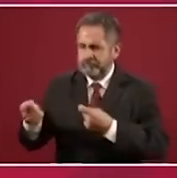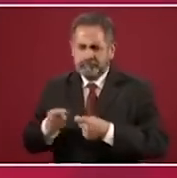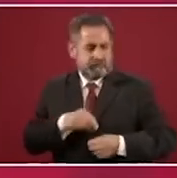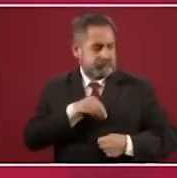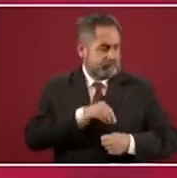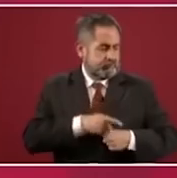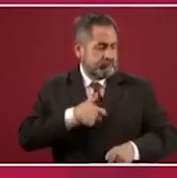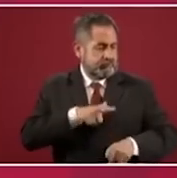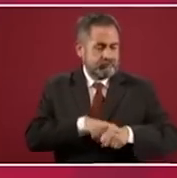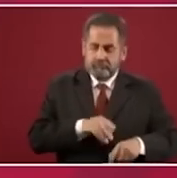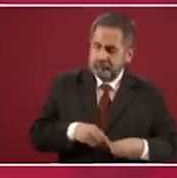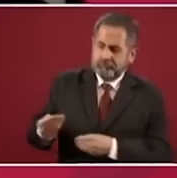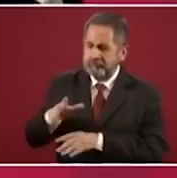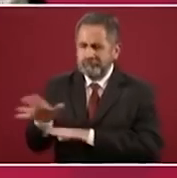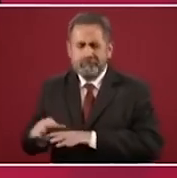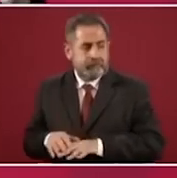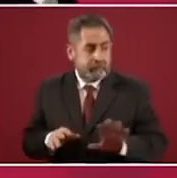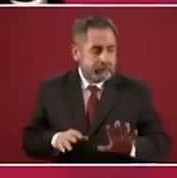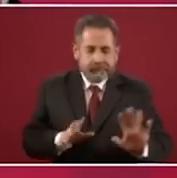¿no? Entonces dijimos,